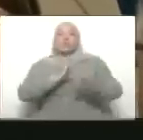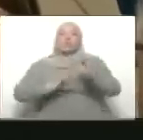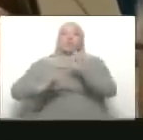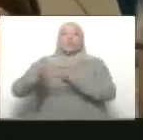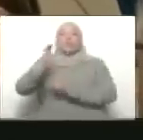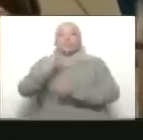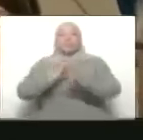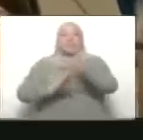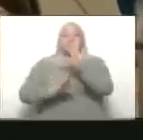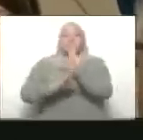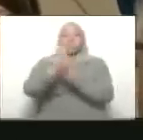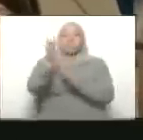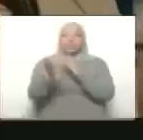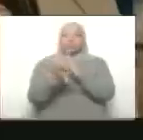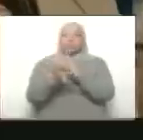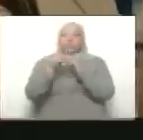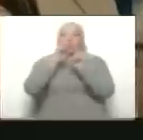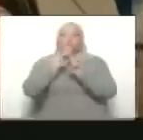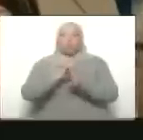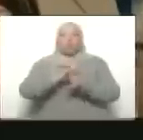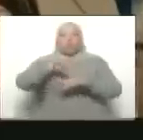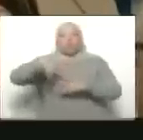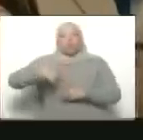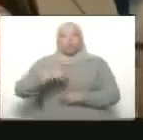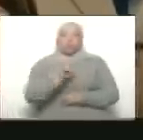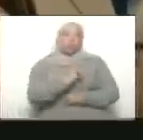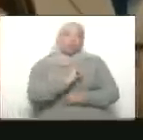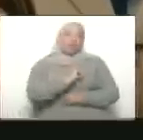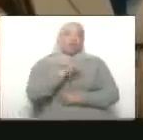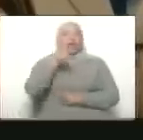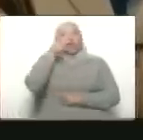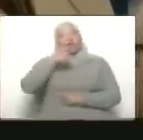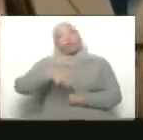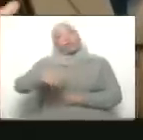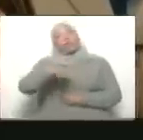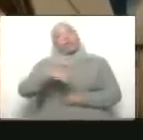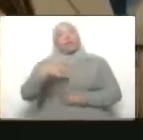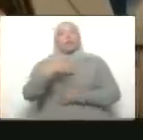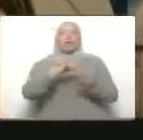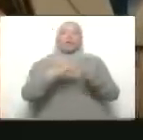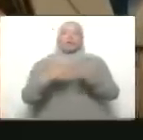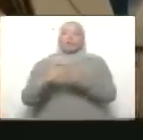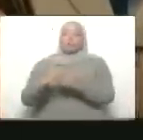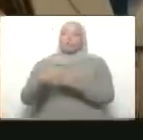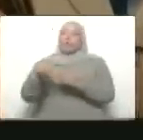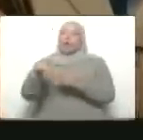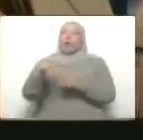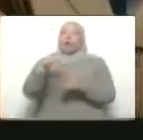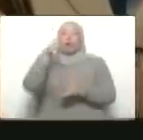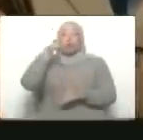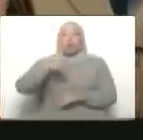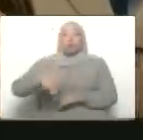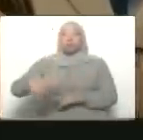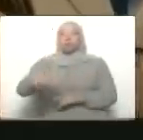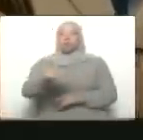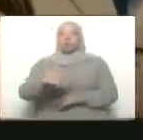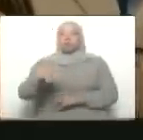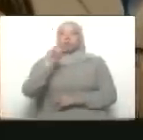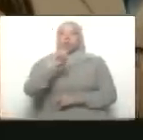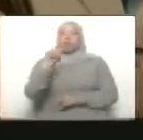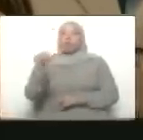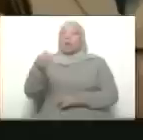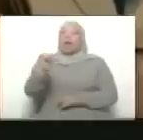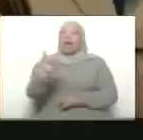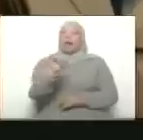la ciencia y la tecnología responda a nuestra identidad a nuestros problemas locales y en esta convocatoria presidente tenemos 133